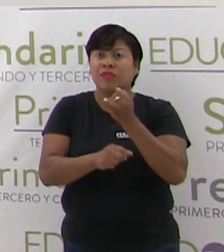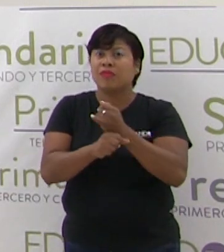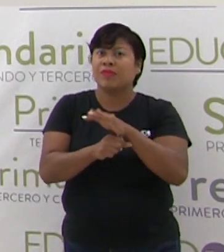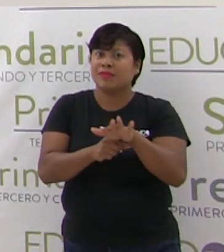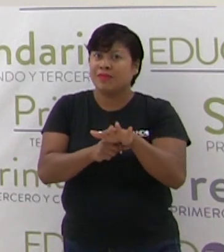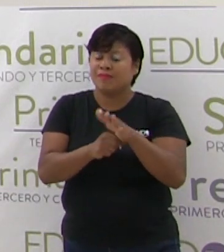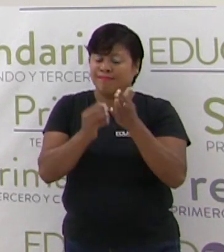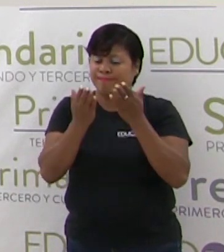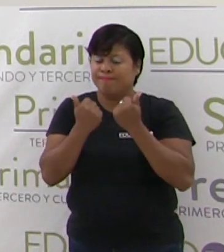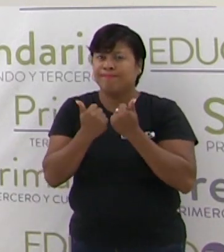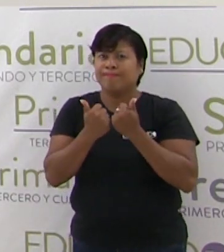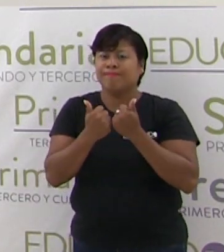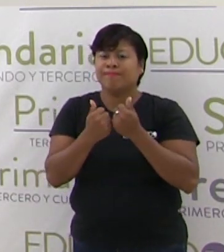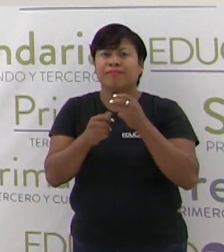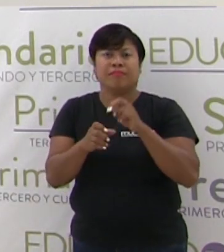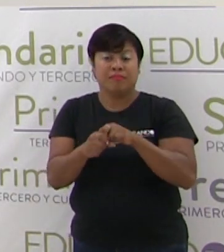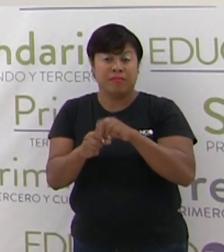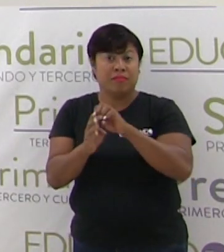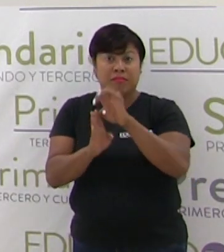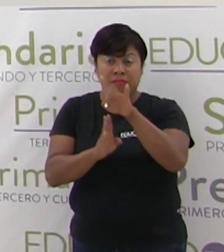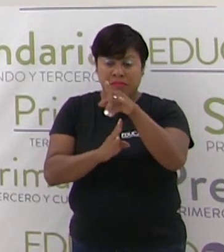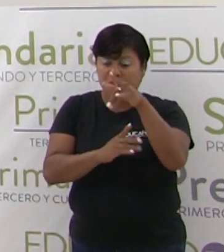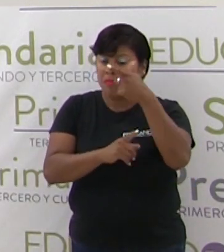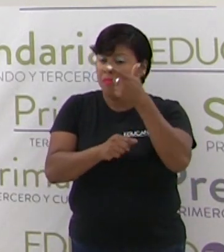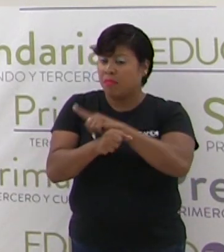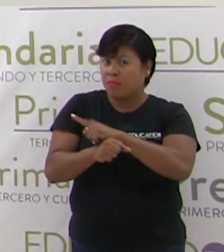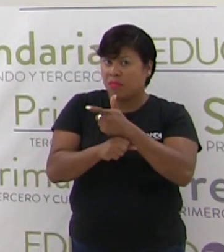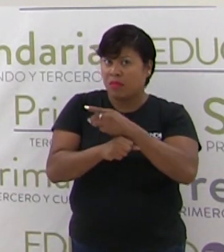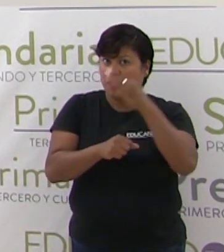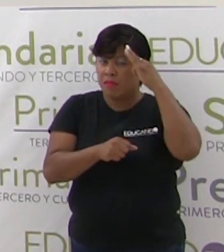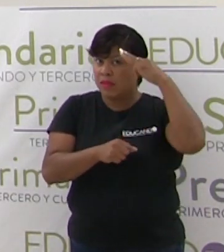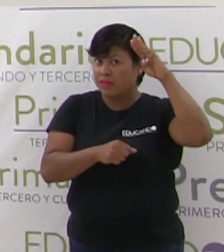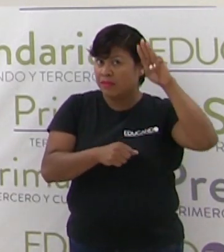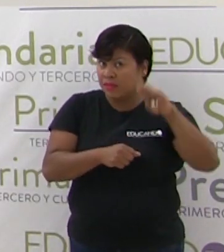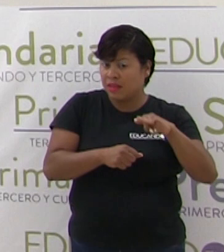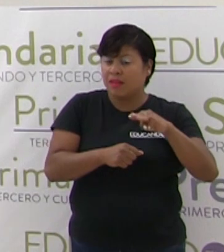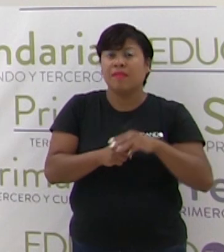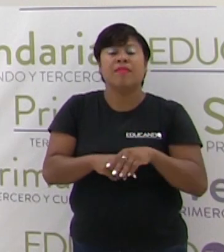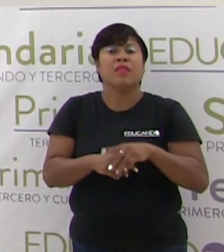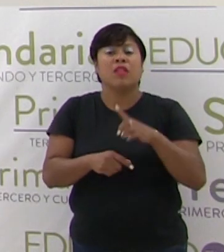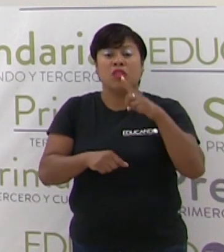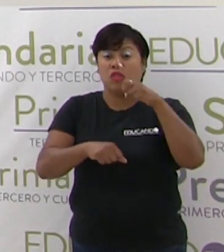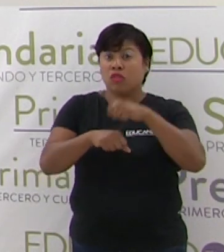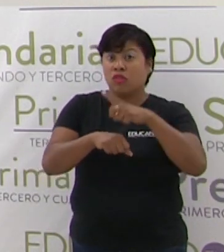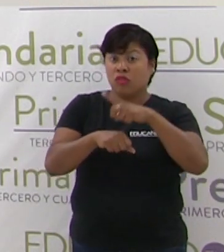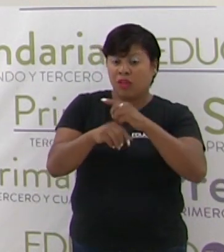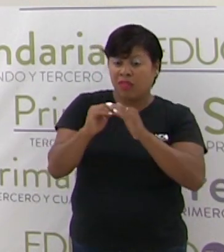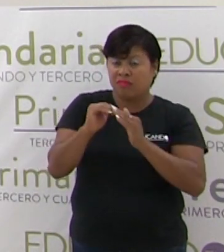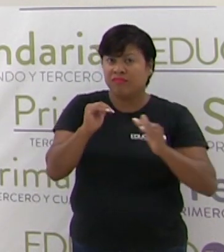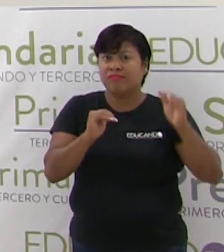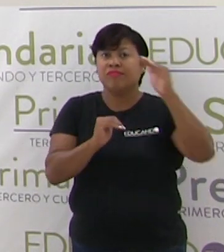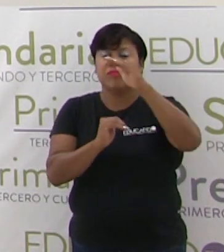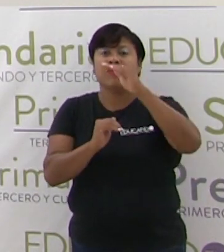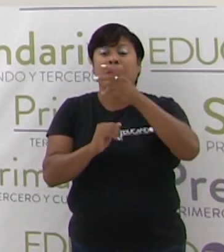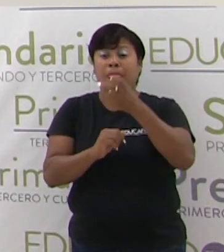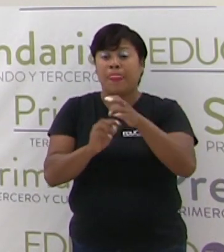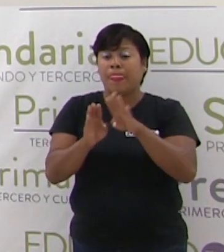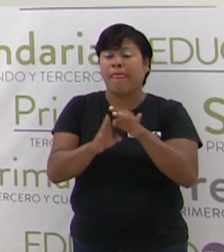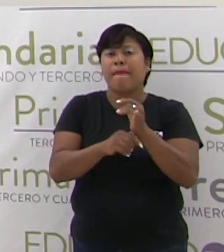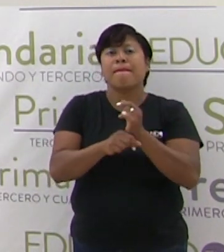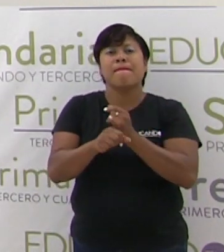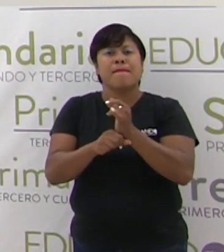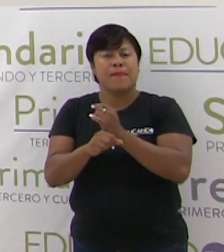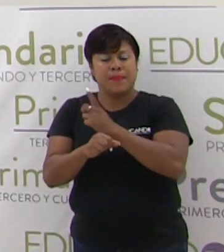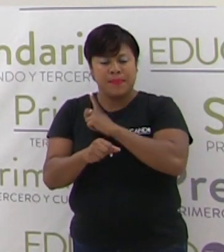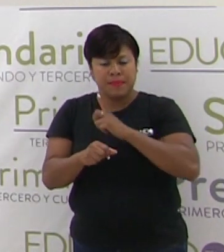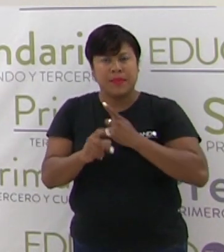información en la licenciatura, en la maestría, en los doctorados que son mayormente de investigación. Tiene